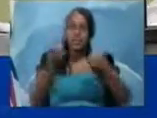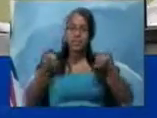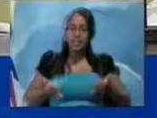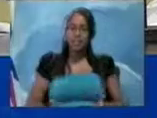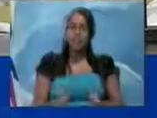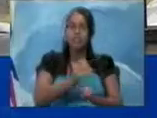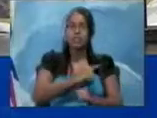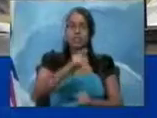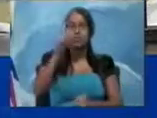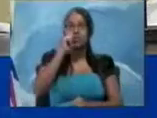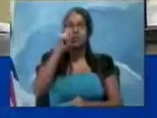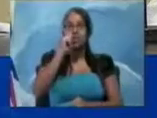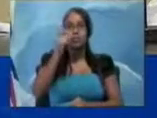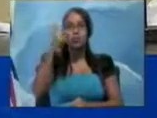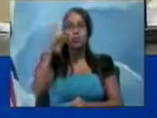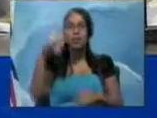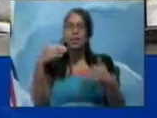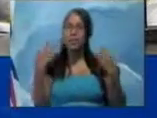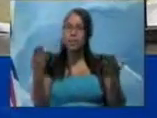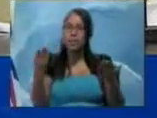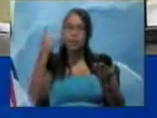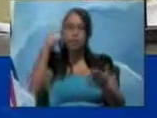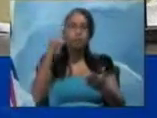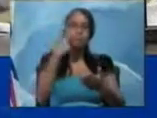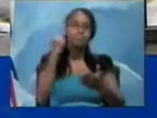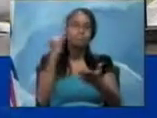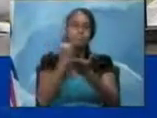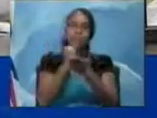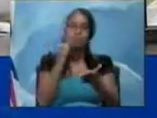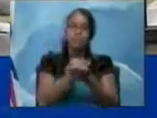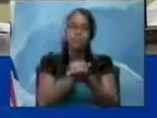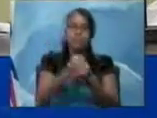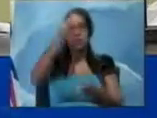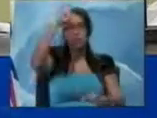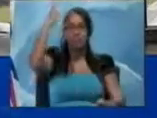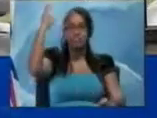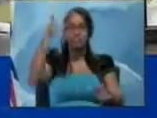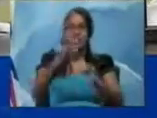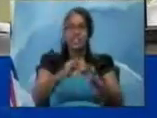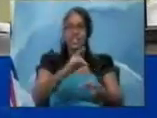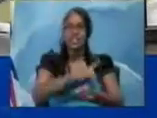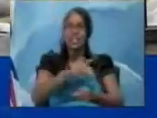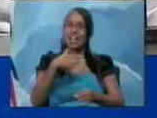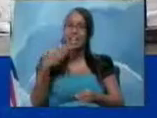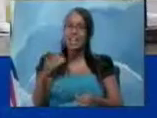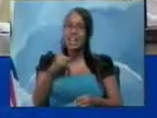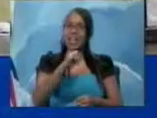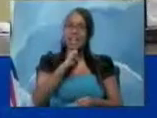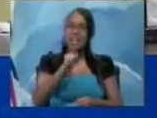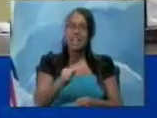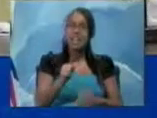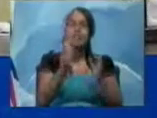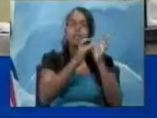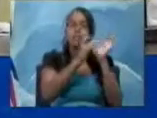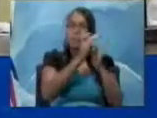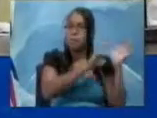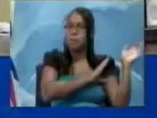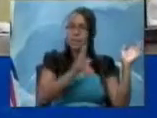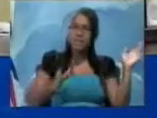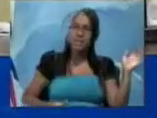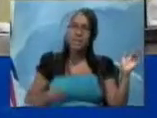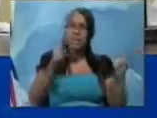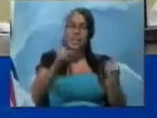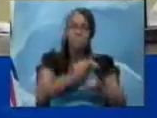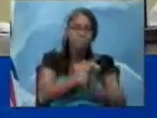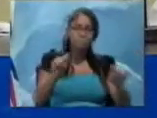hombre para qué para dar prueba fea siente de que él es El Mesías y que esas